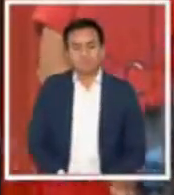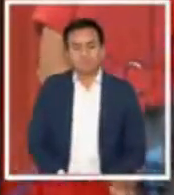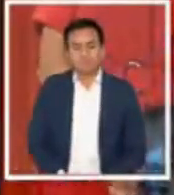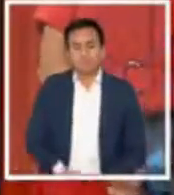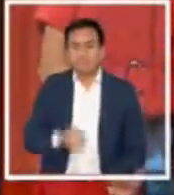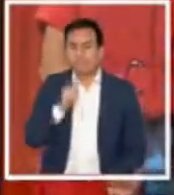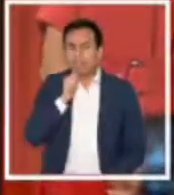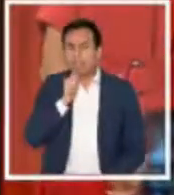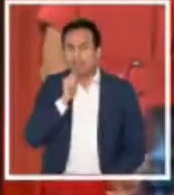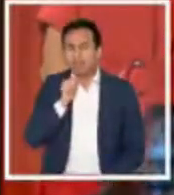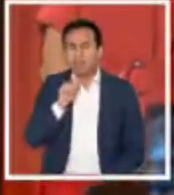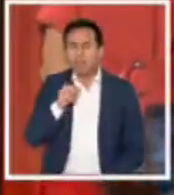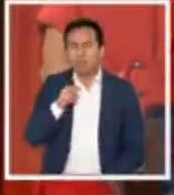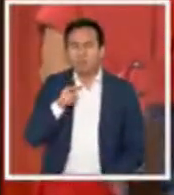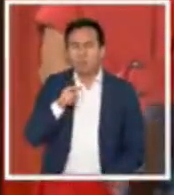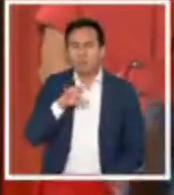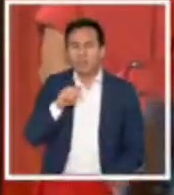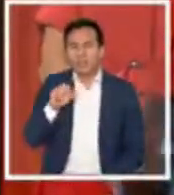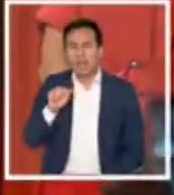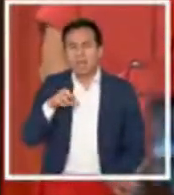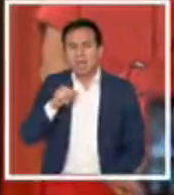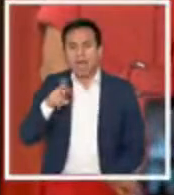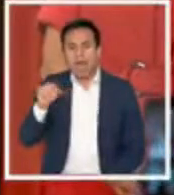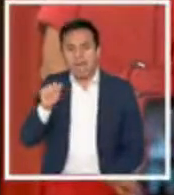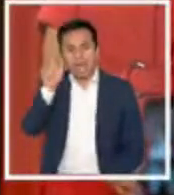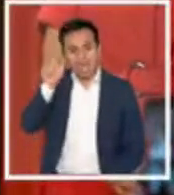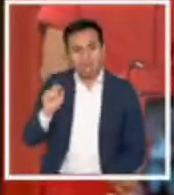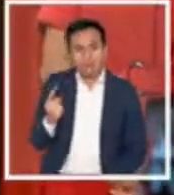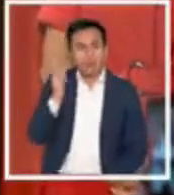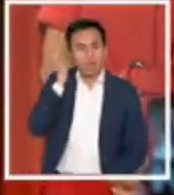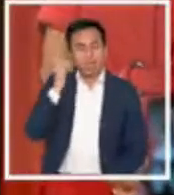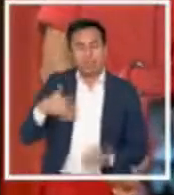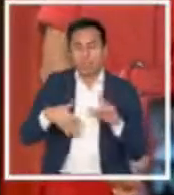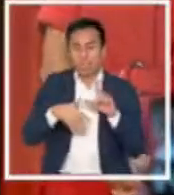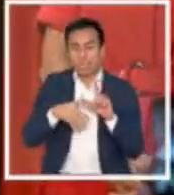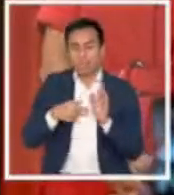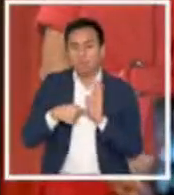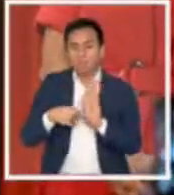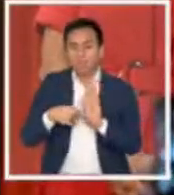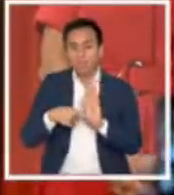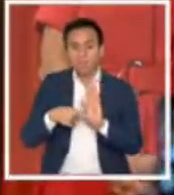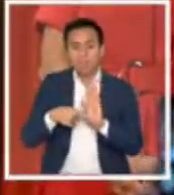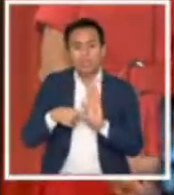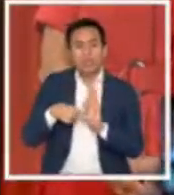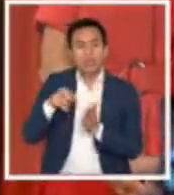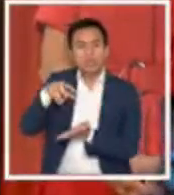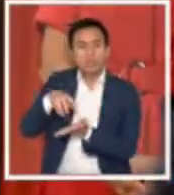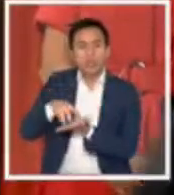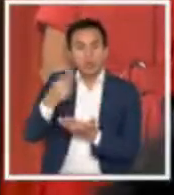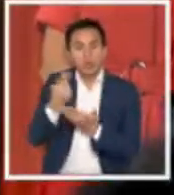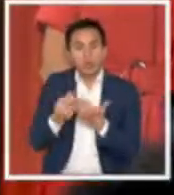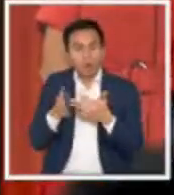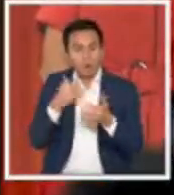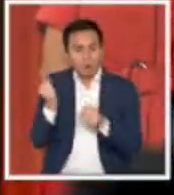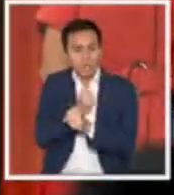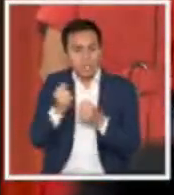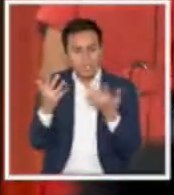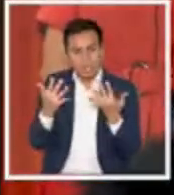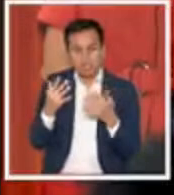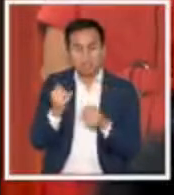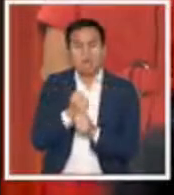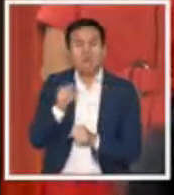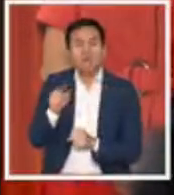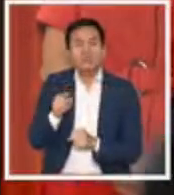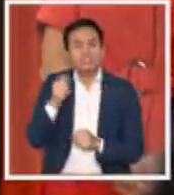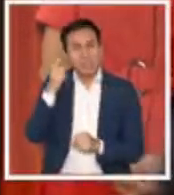Faltó entre ellos la gran Violeta Parra, que fue de las primeras mujeres latinoamericanas en exponer en el Louvre su obra plástica, que es una obra plástica